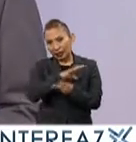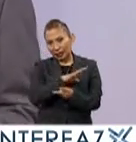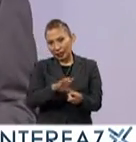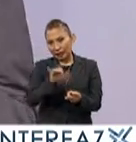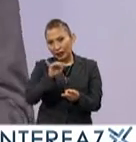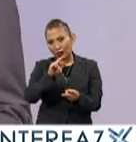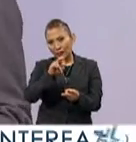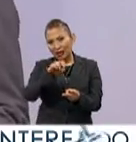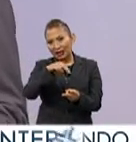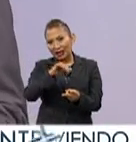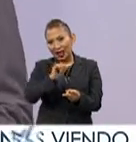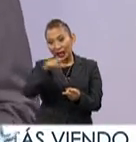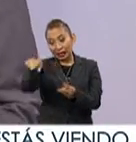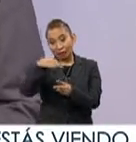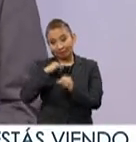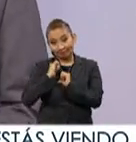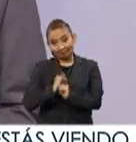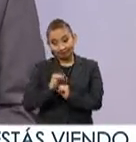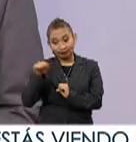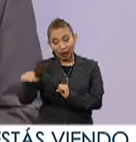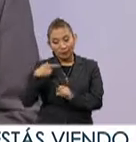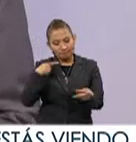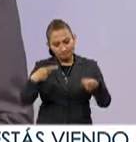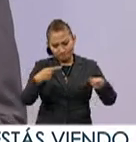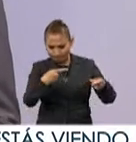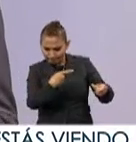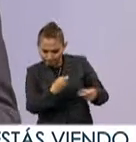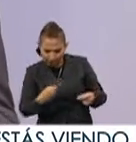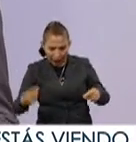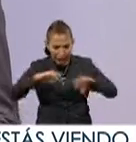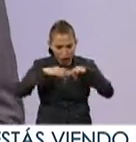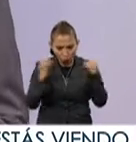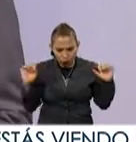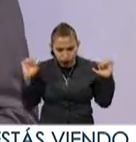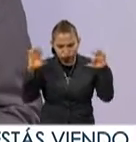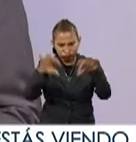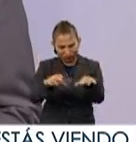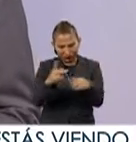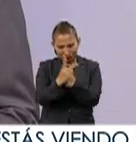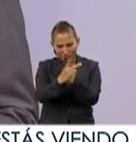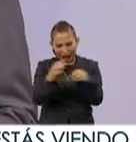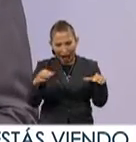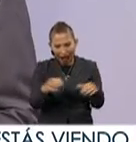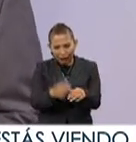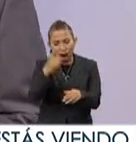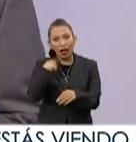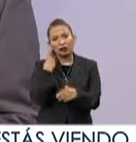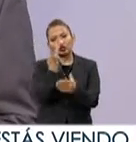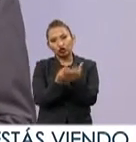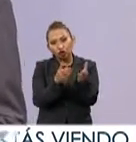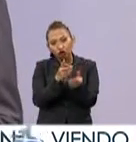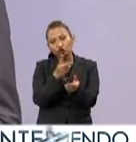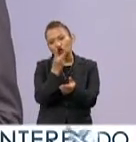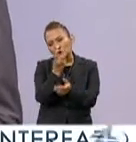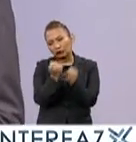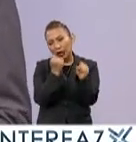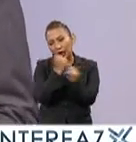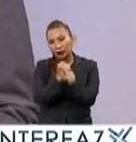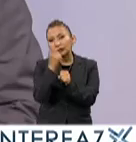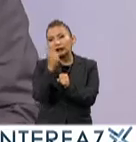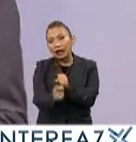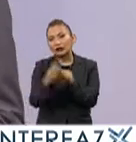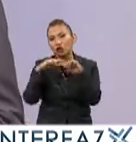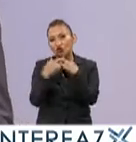General Iberoamericana, que es la encargada de organizar estos encuentros bianuales de lo que son